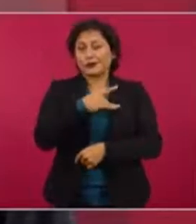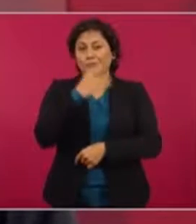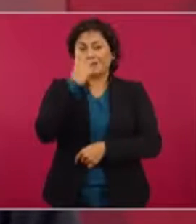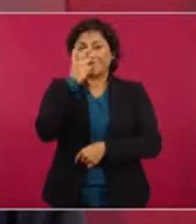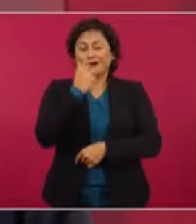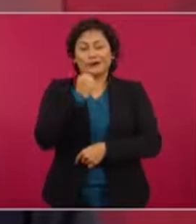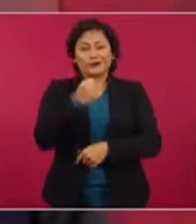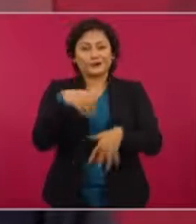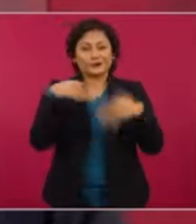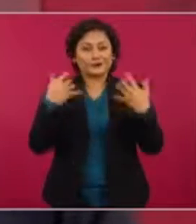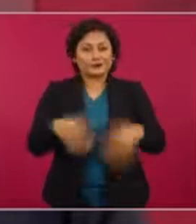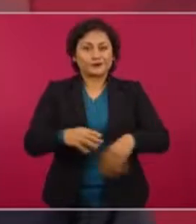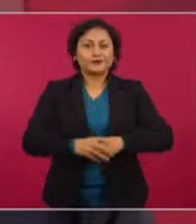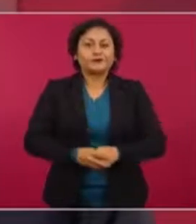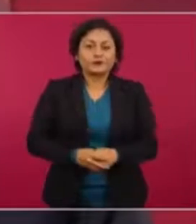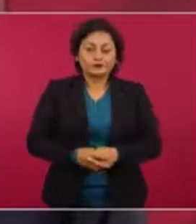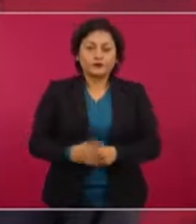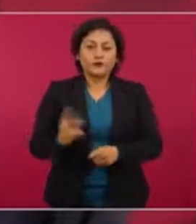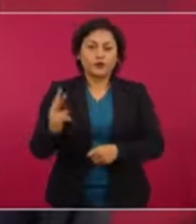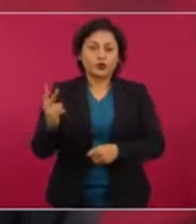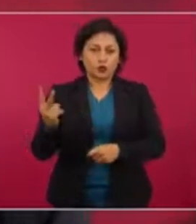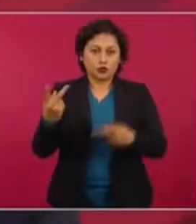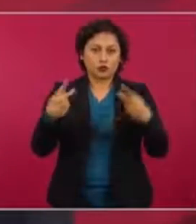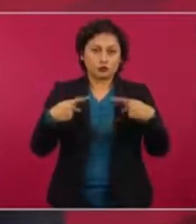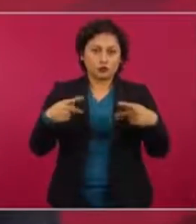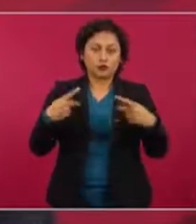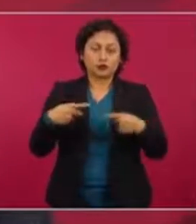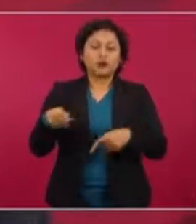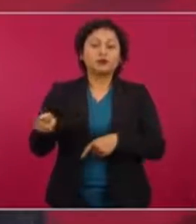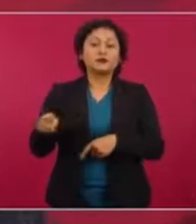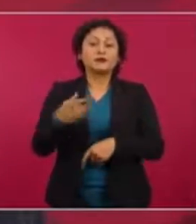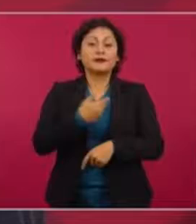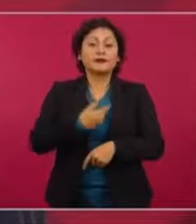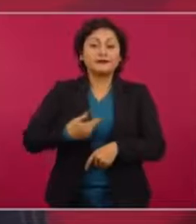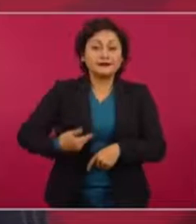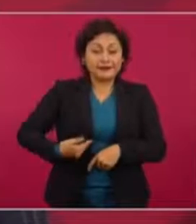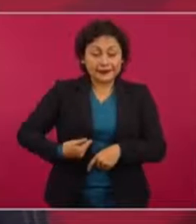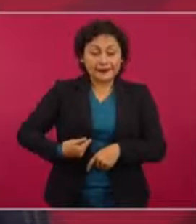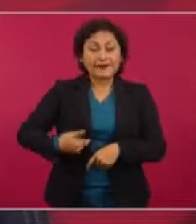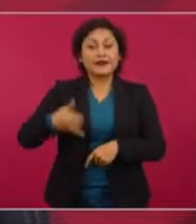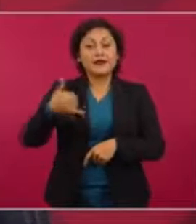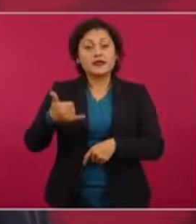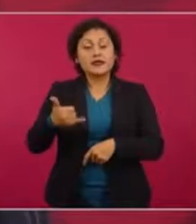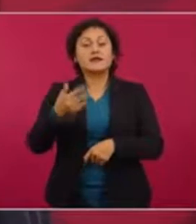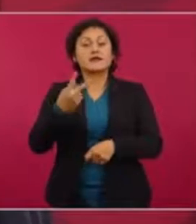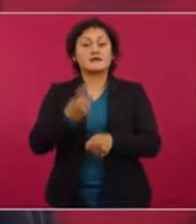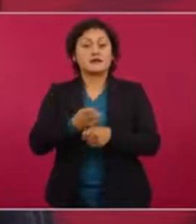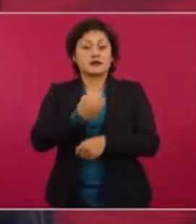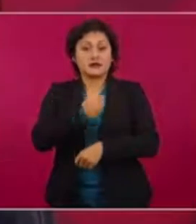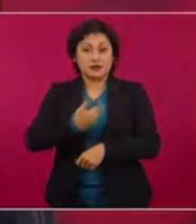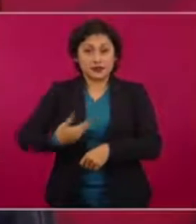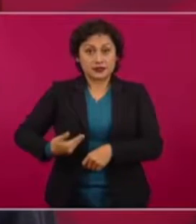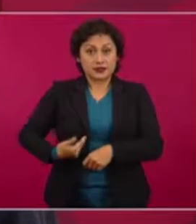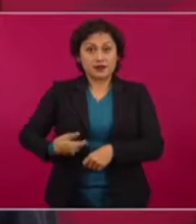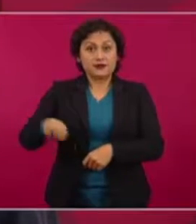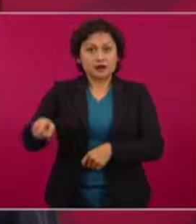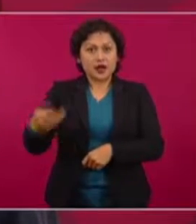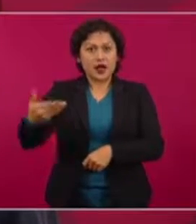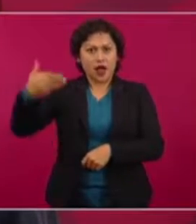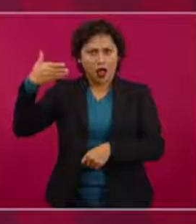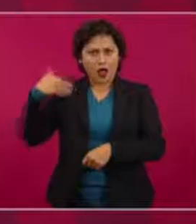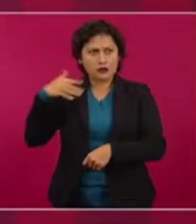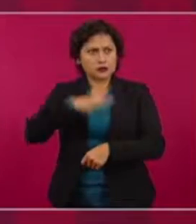El asesinato del presidente y del vicepresidente electos democráticamente.